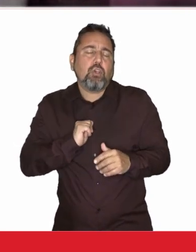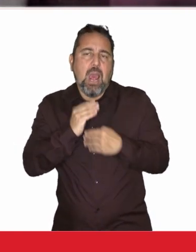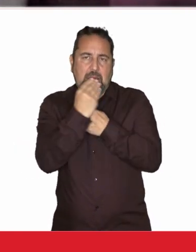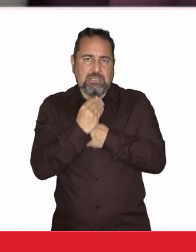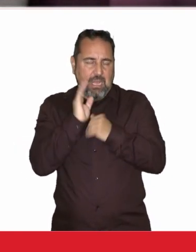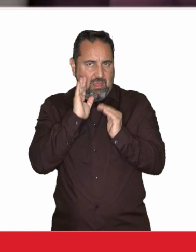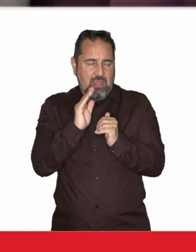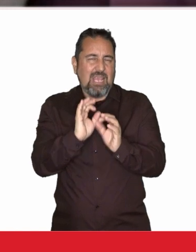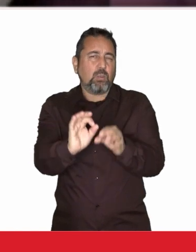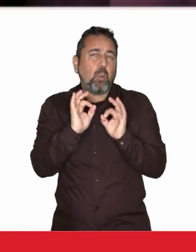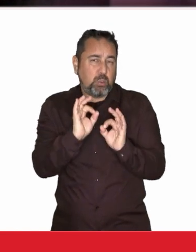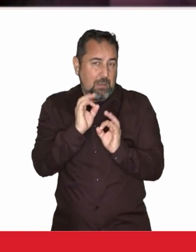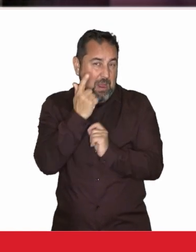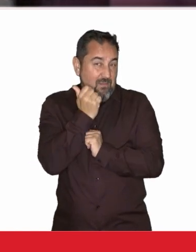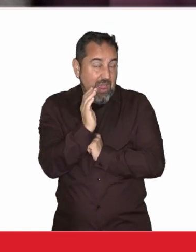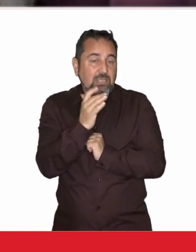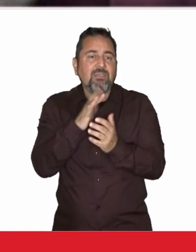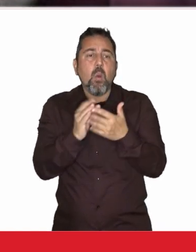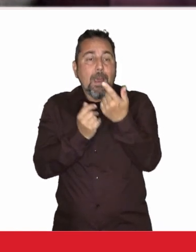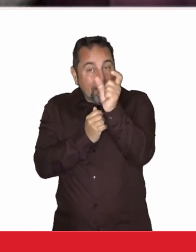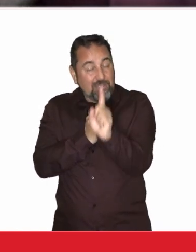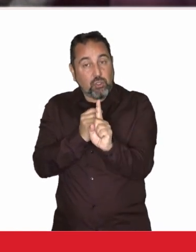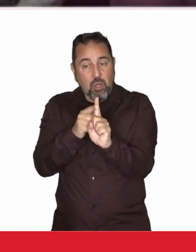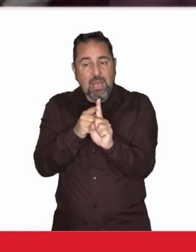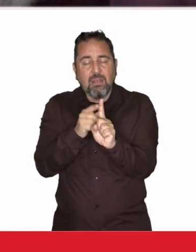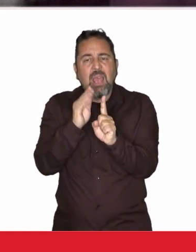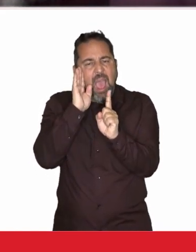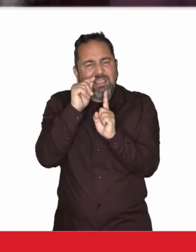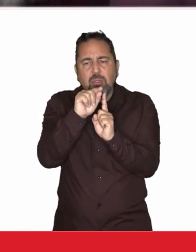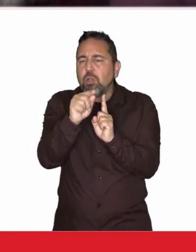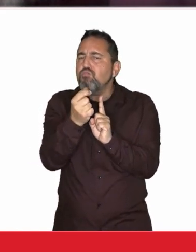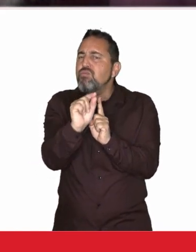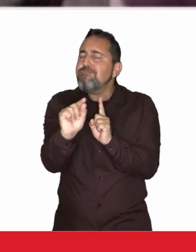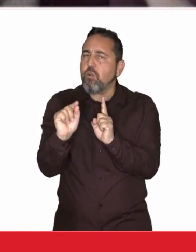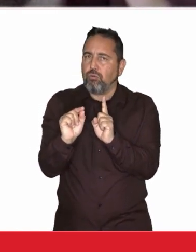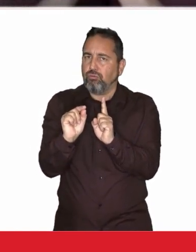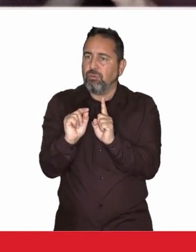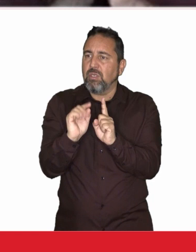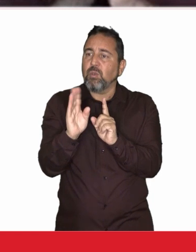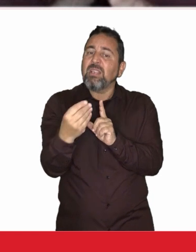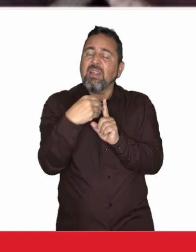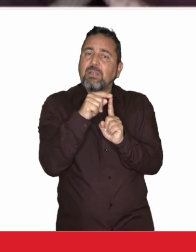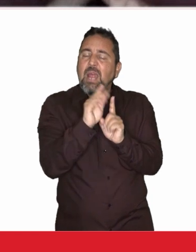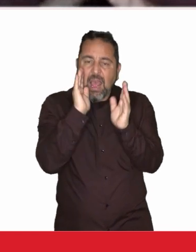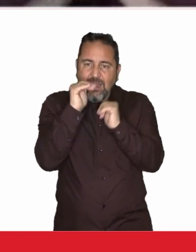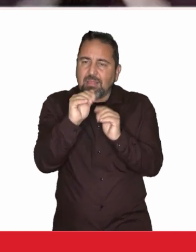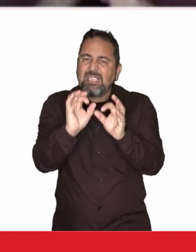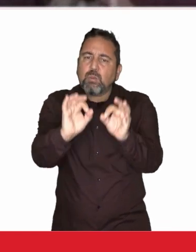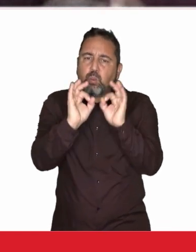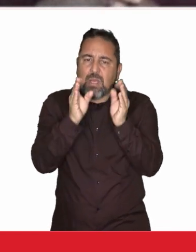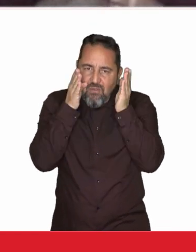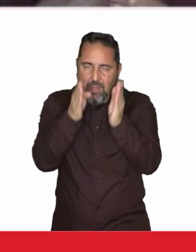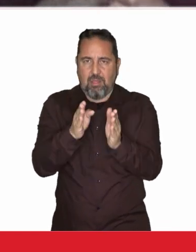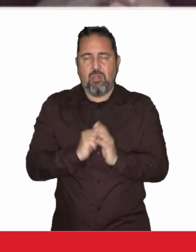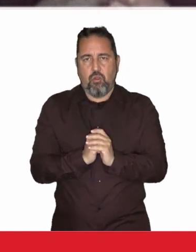personal exclusiva, quiere decir que hay una persona que atiende a muy pocos, que estás en su cartera y que te atiende de una forma